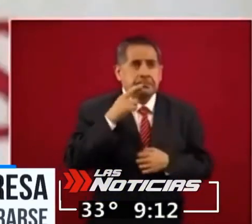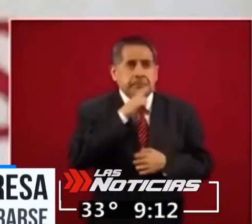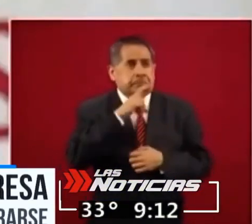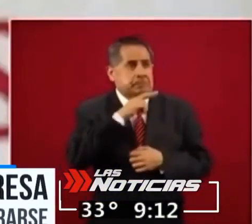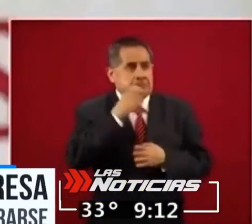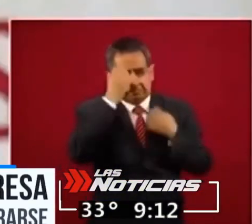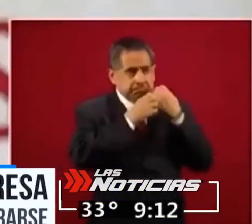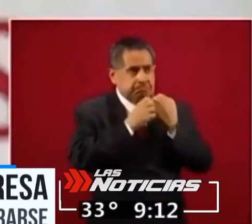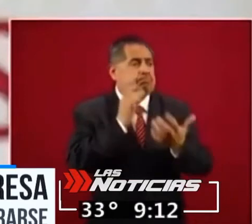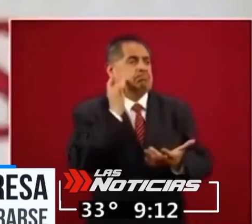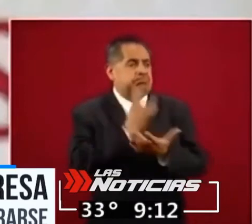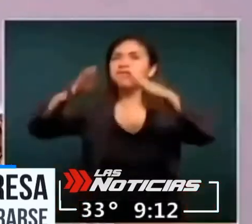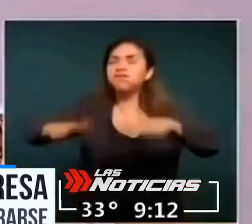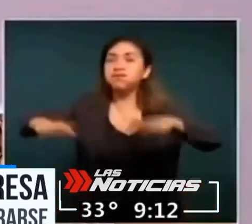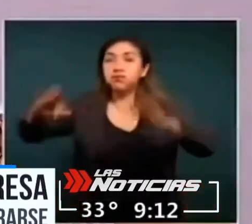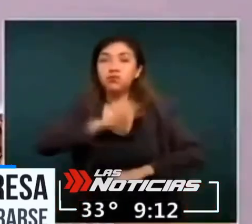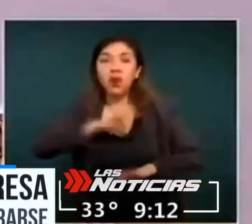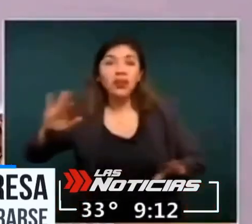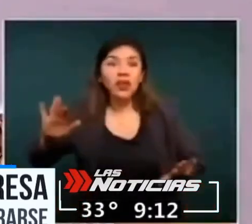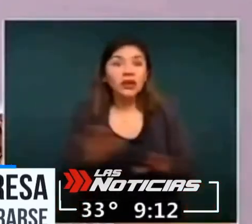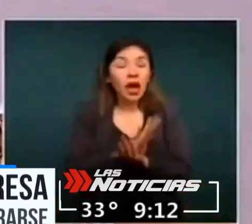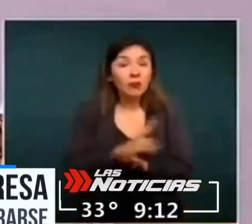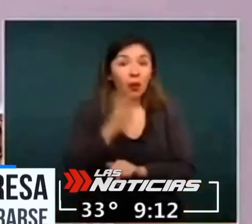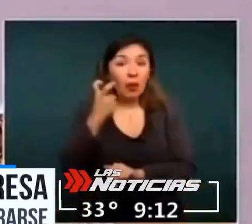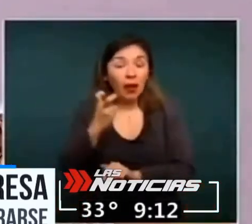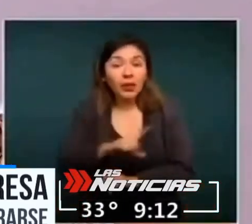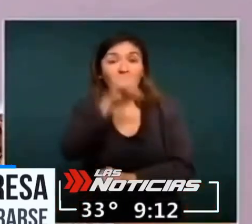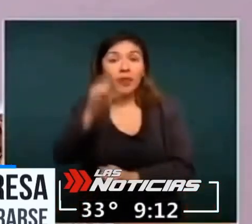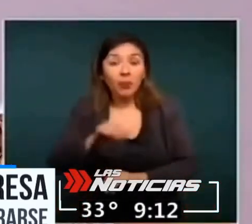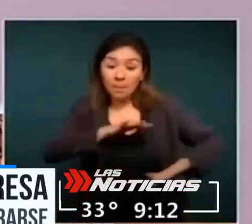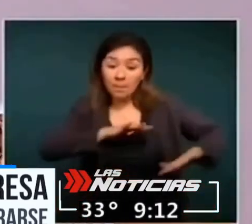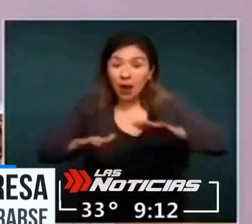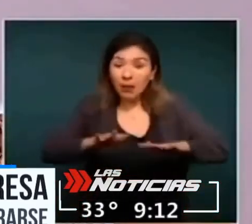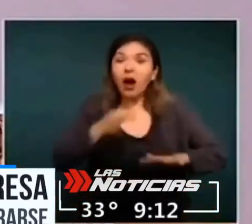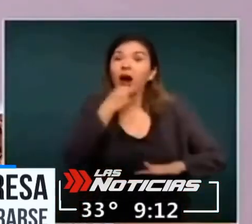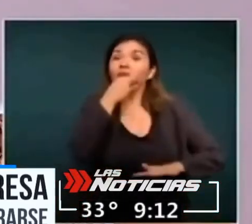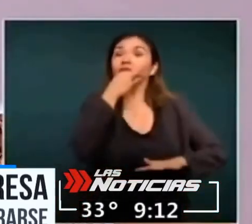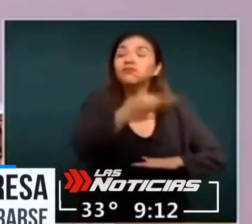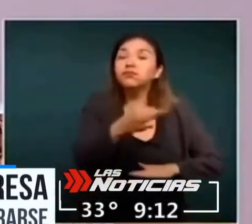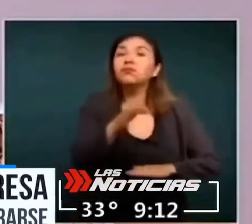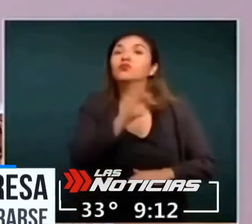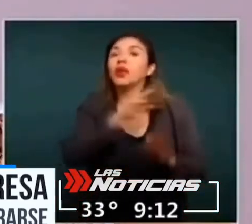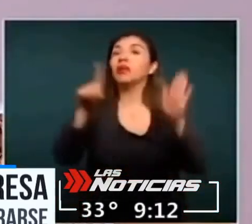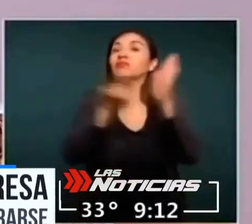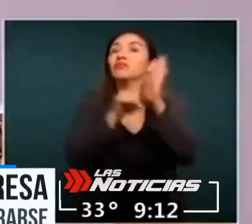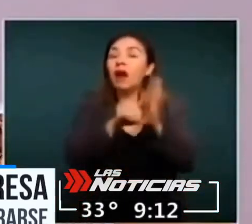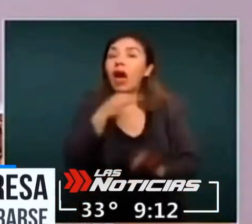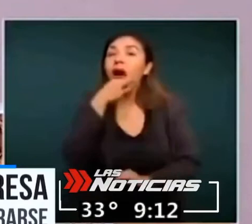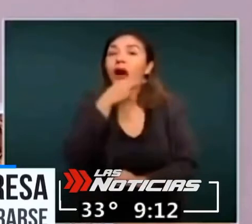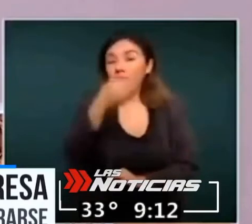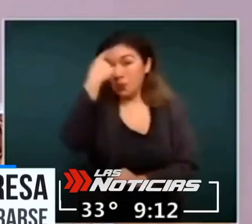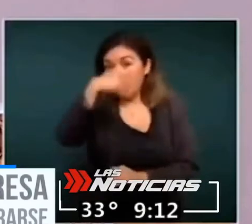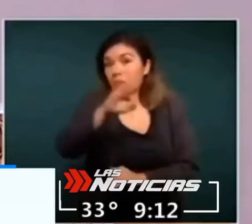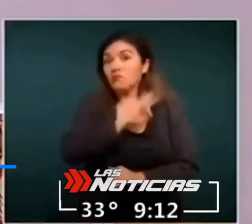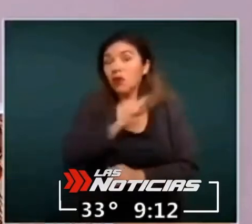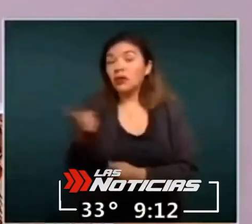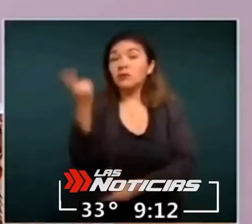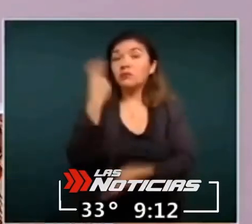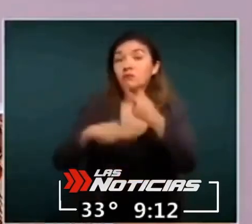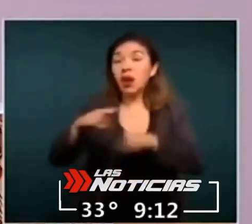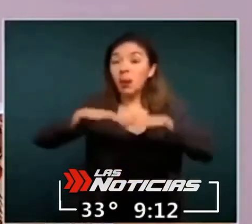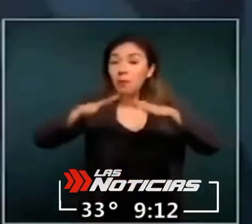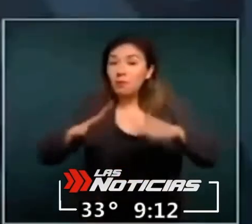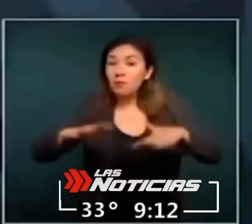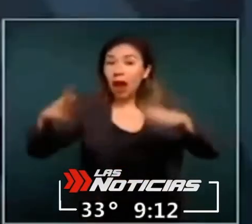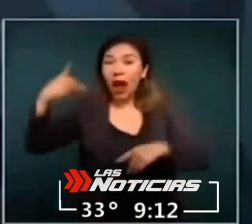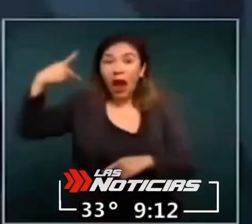Dijo que David León Romero, quien hasta hace unos días era coordinador nacional de Protección Civil, no asumirá la titularidad de la empresa de distribución